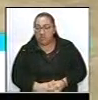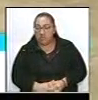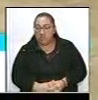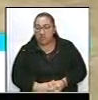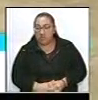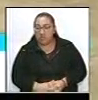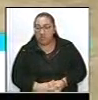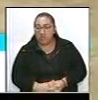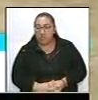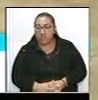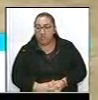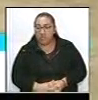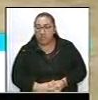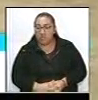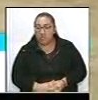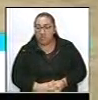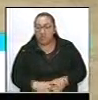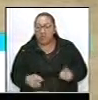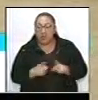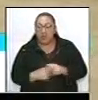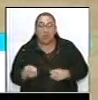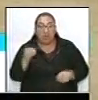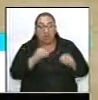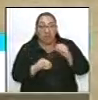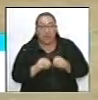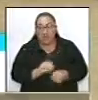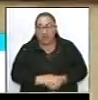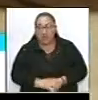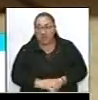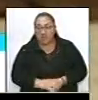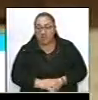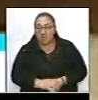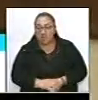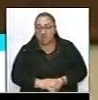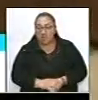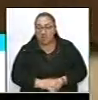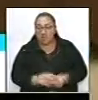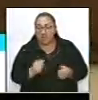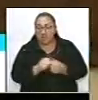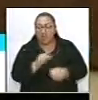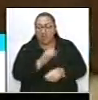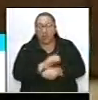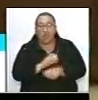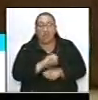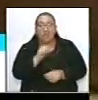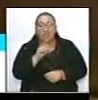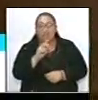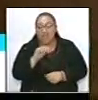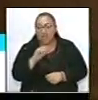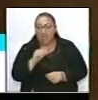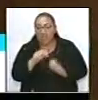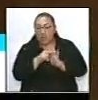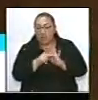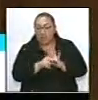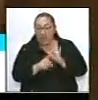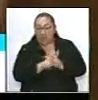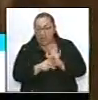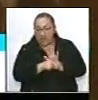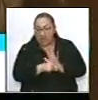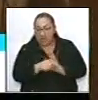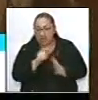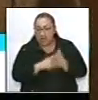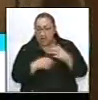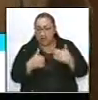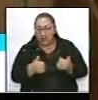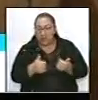También, ¿cómo se llama? Implementar, ¿cómo se llama? Con capacitaciones a los serenos en normas legales, para que